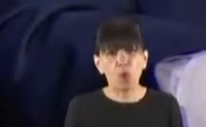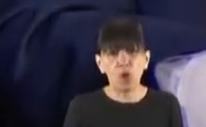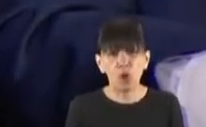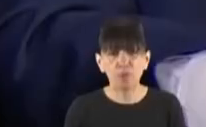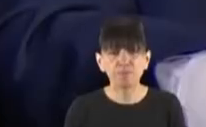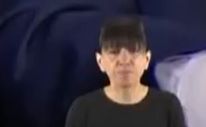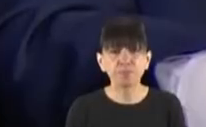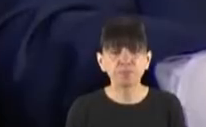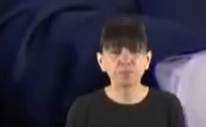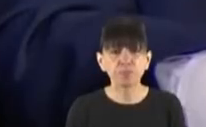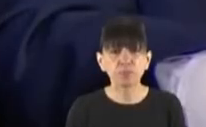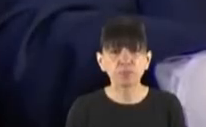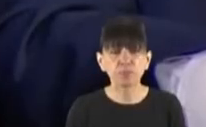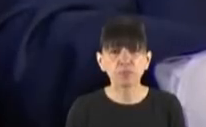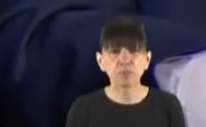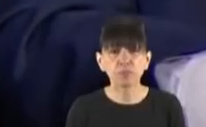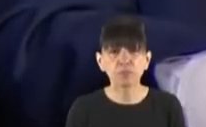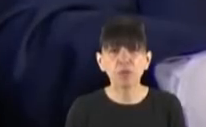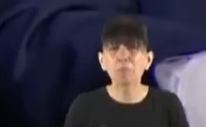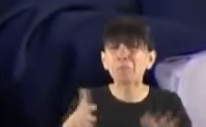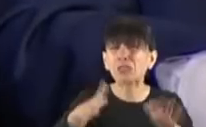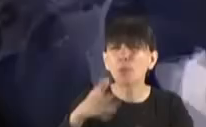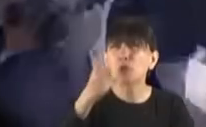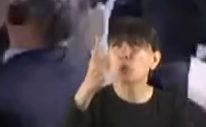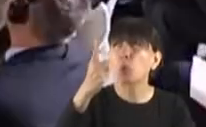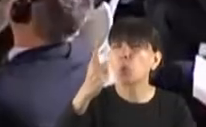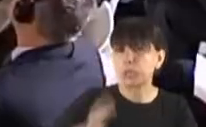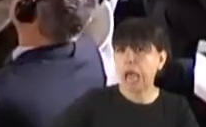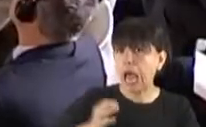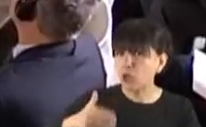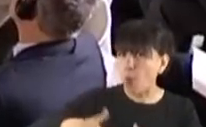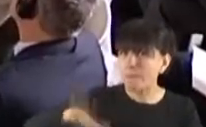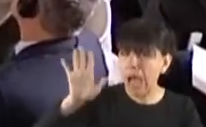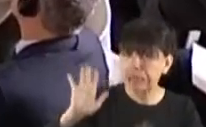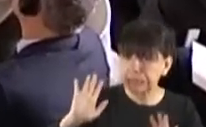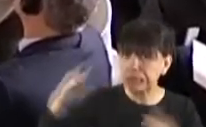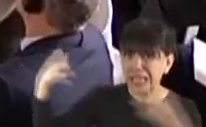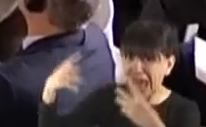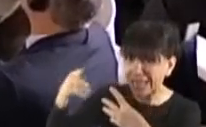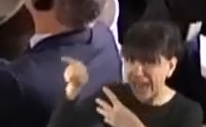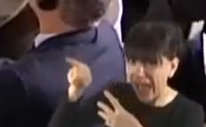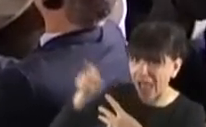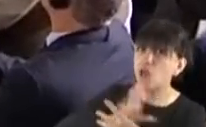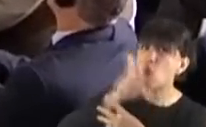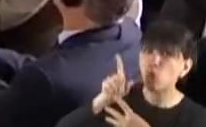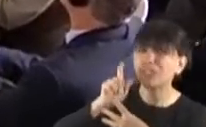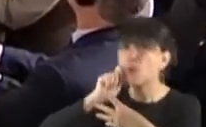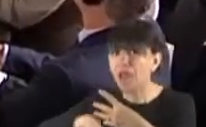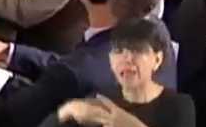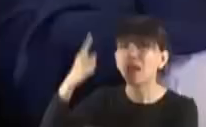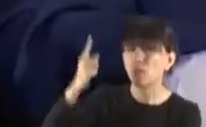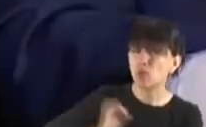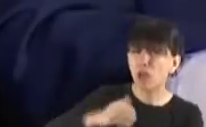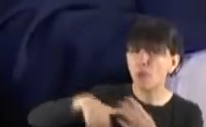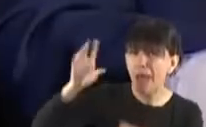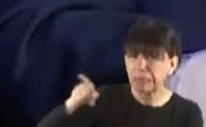Y durante más de un año que llevamos esa guerra, muchos hemos trabajado en búsqueda